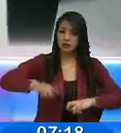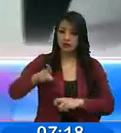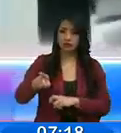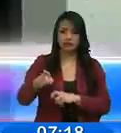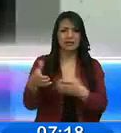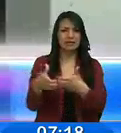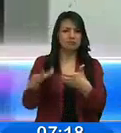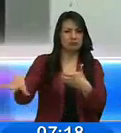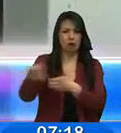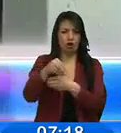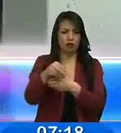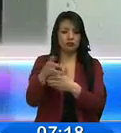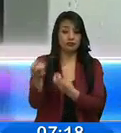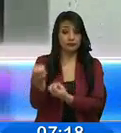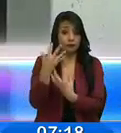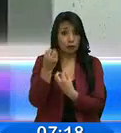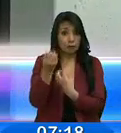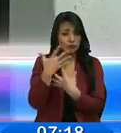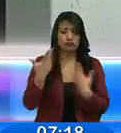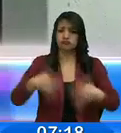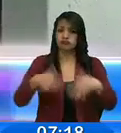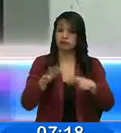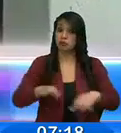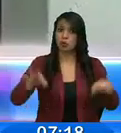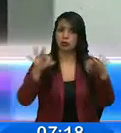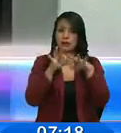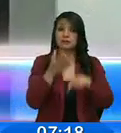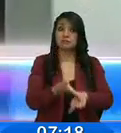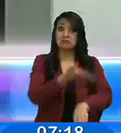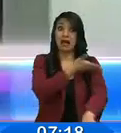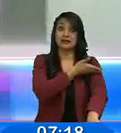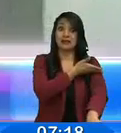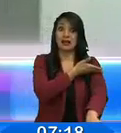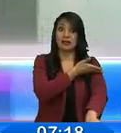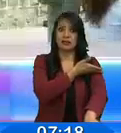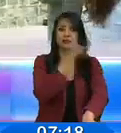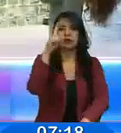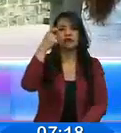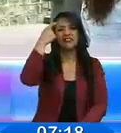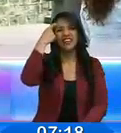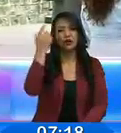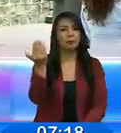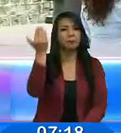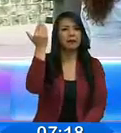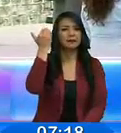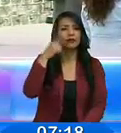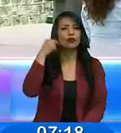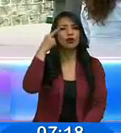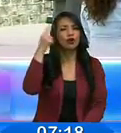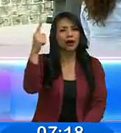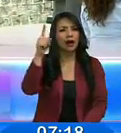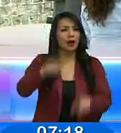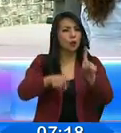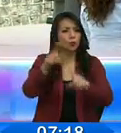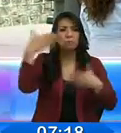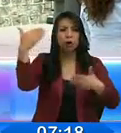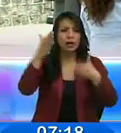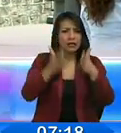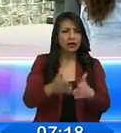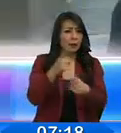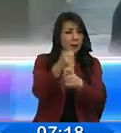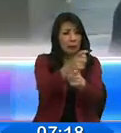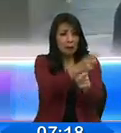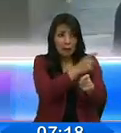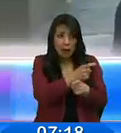los equipos podrían ayudar a esclarecer la supuesta persecución política de la que dicen fueron víctimas decenas de políticos en el gobierno